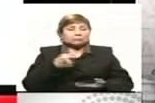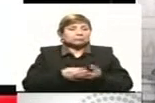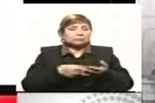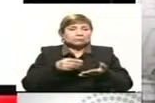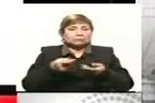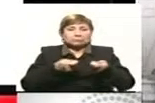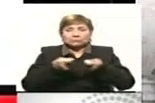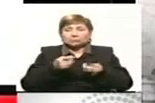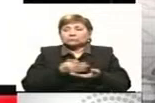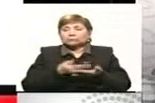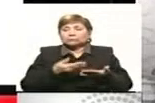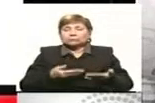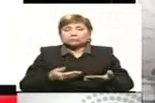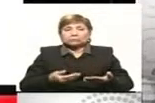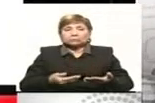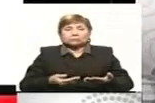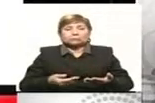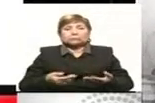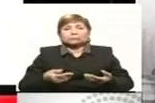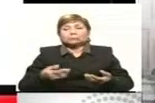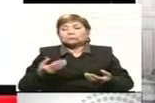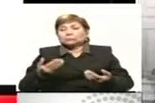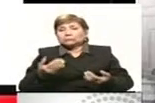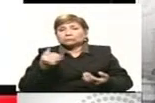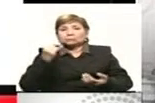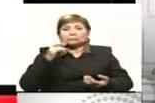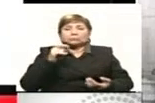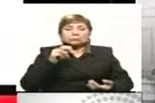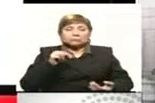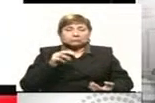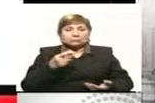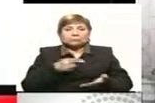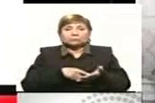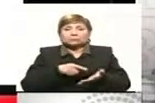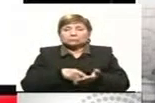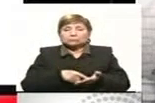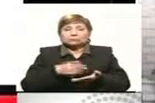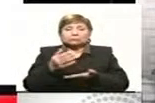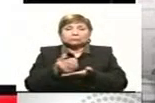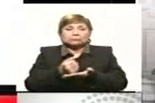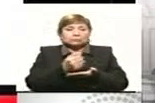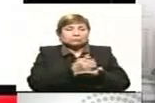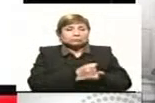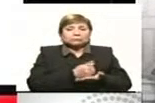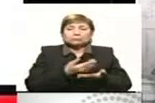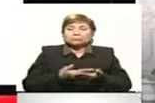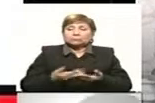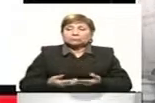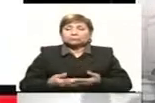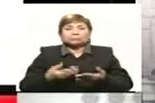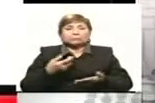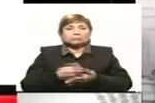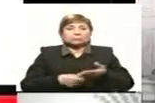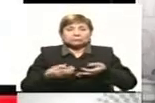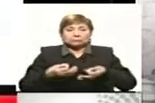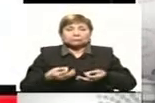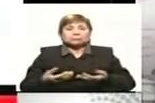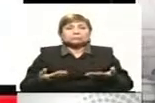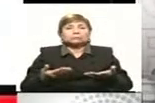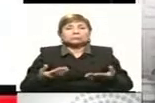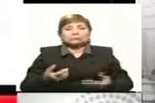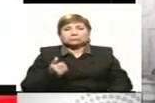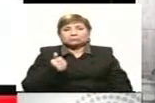administrativa, la fiscalización de los tributos internos, el control de la deuda, de la cobranza, es algo que es costoso, el despacho